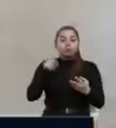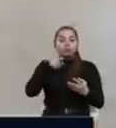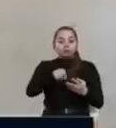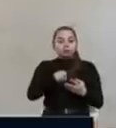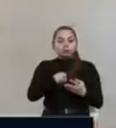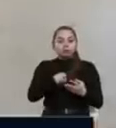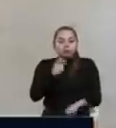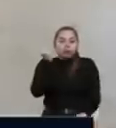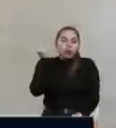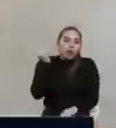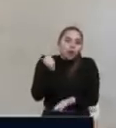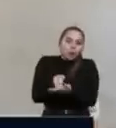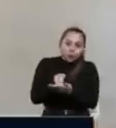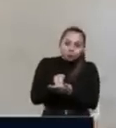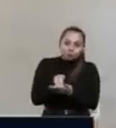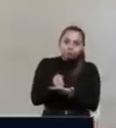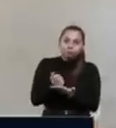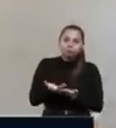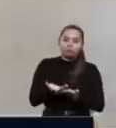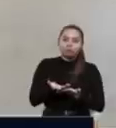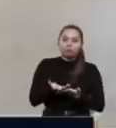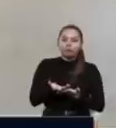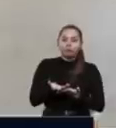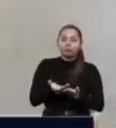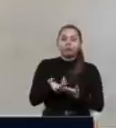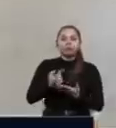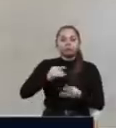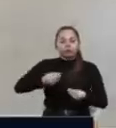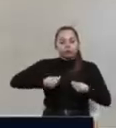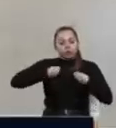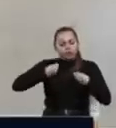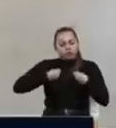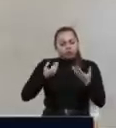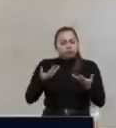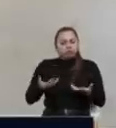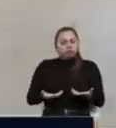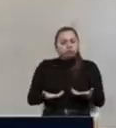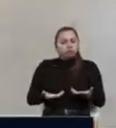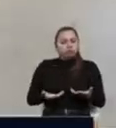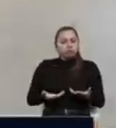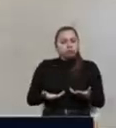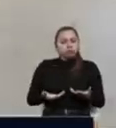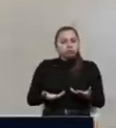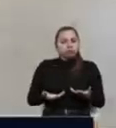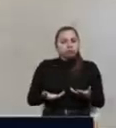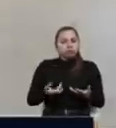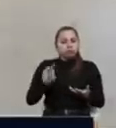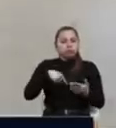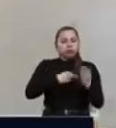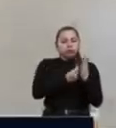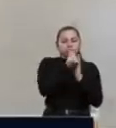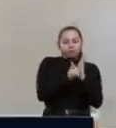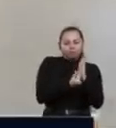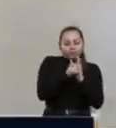sido obligados a vivir de la coca,